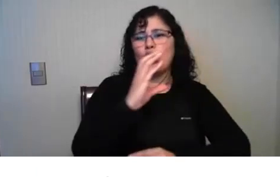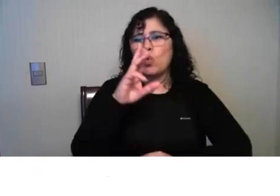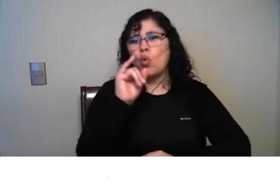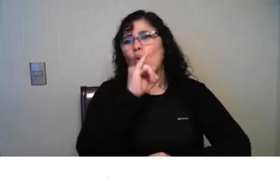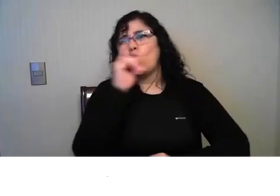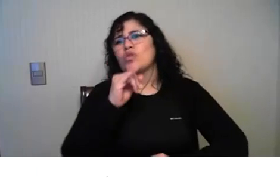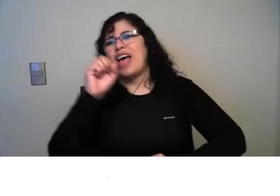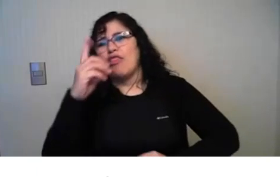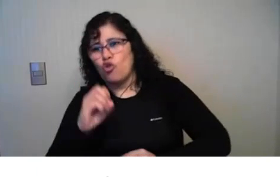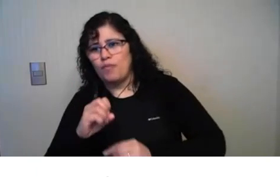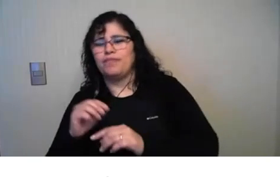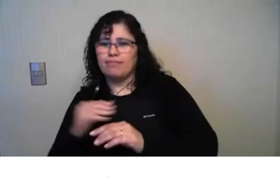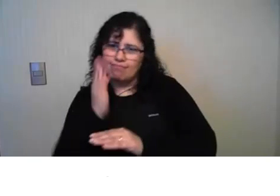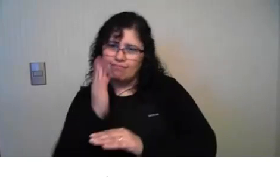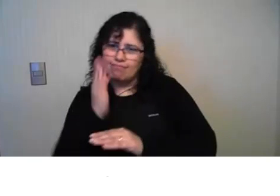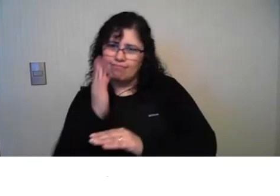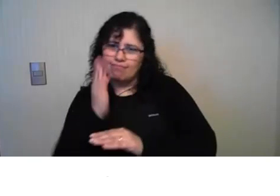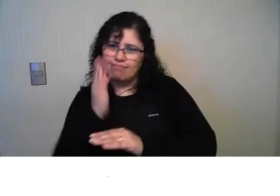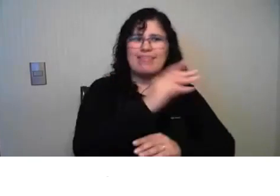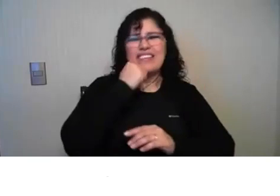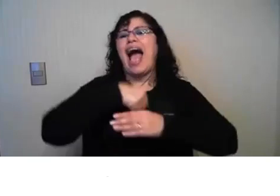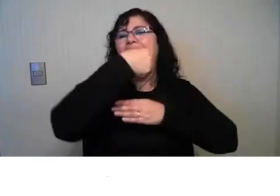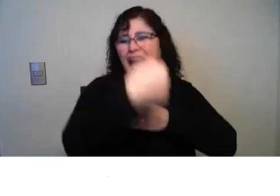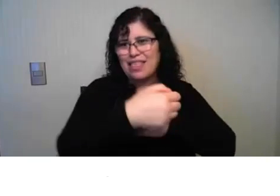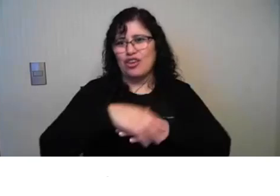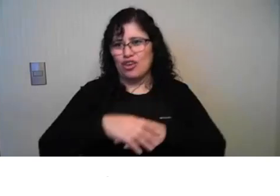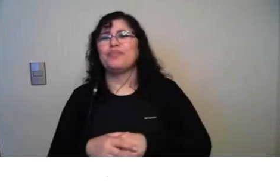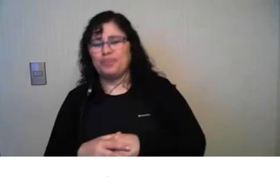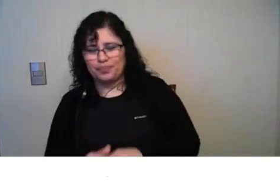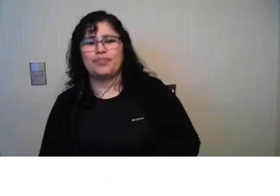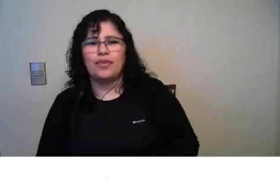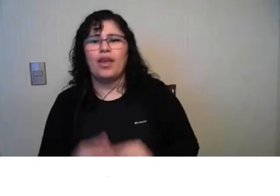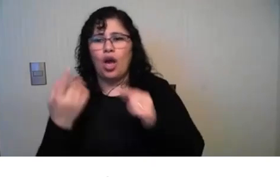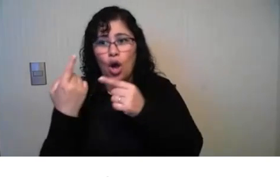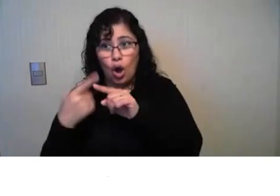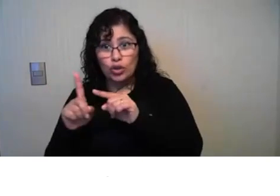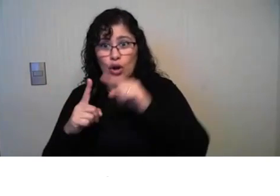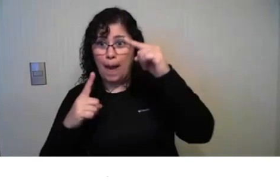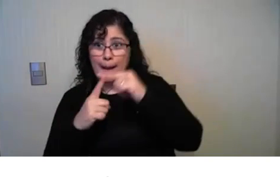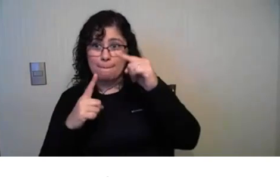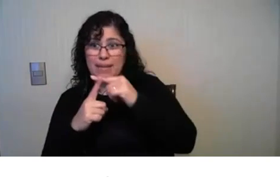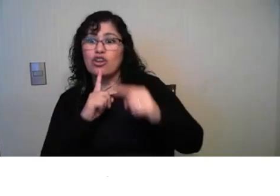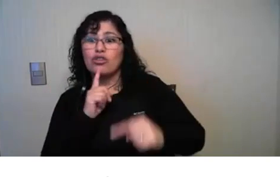Luego, otros tractos característicos son los espinotalámicos. Y vamos a tener